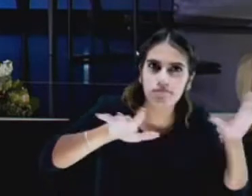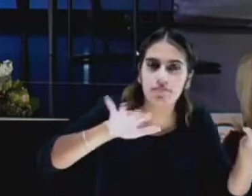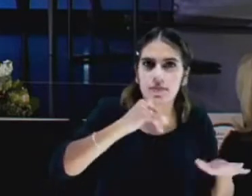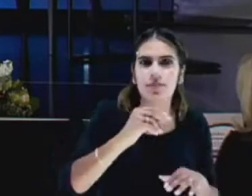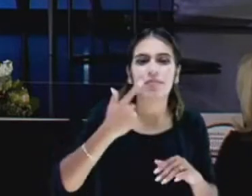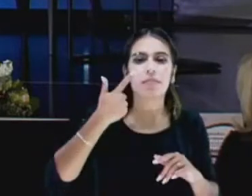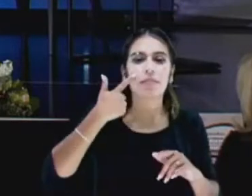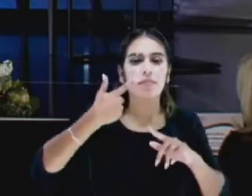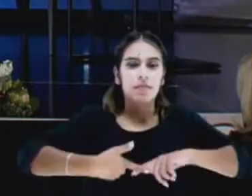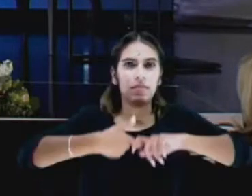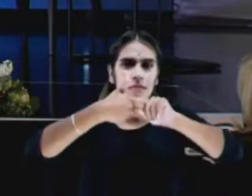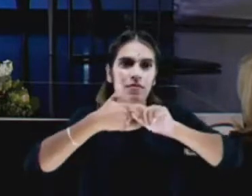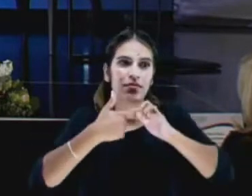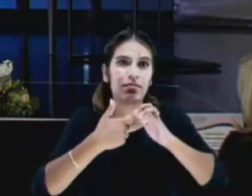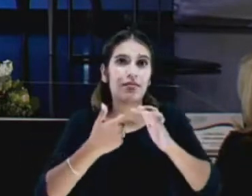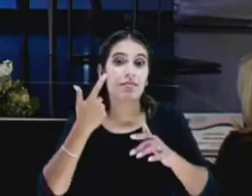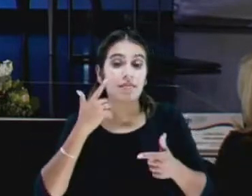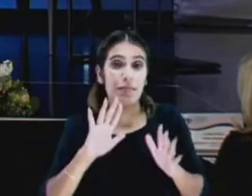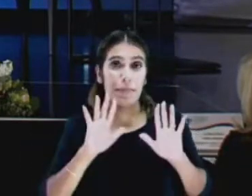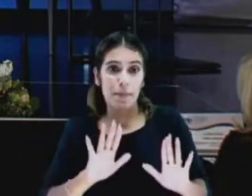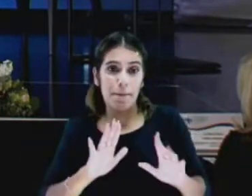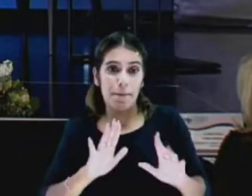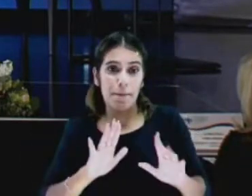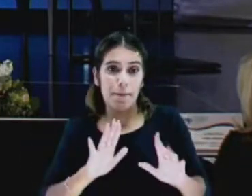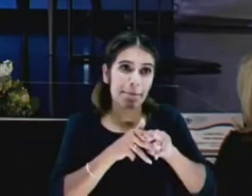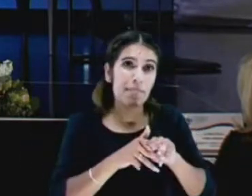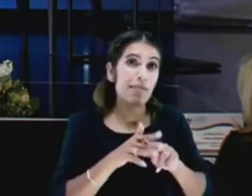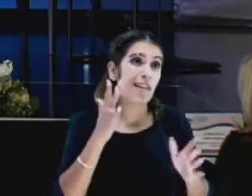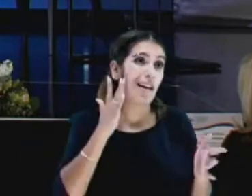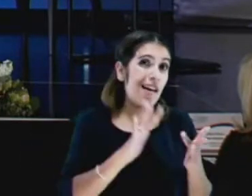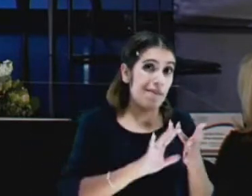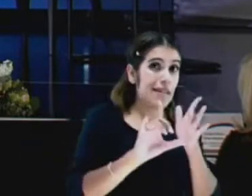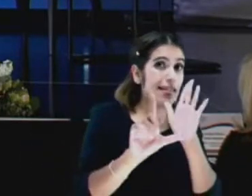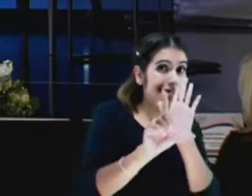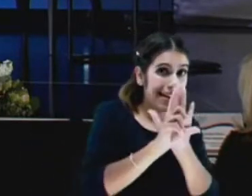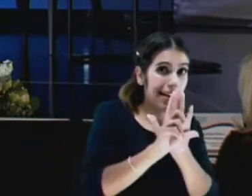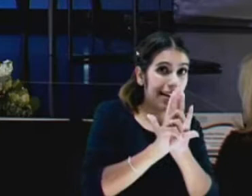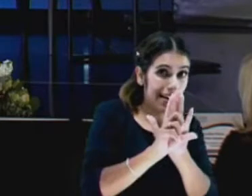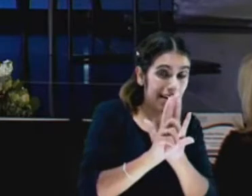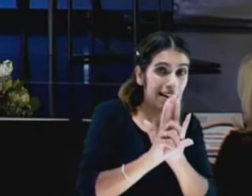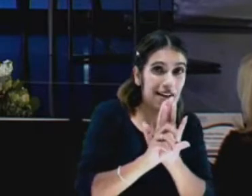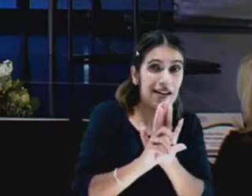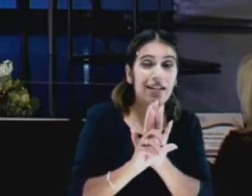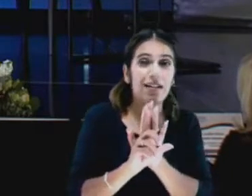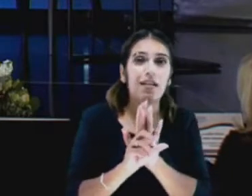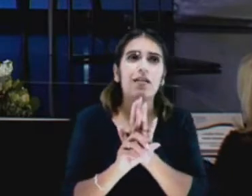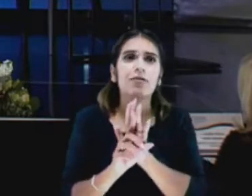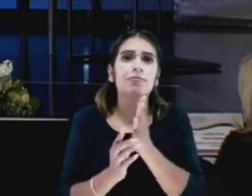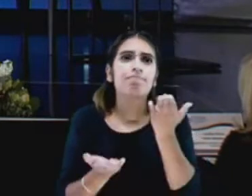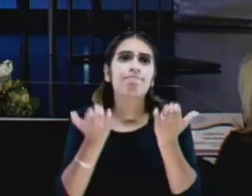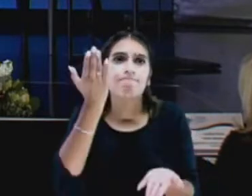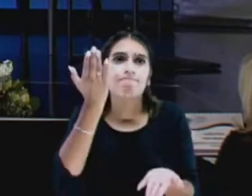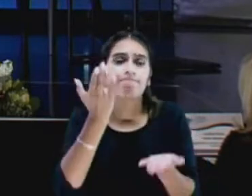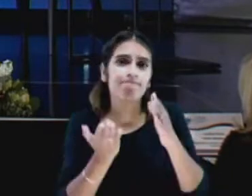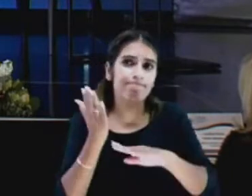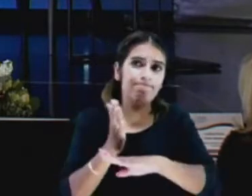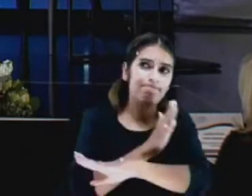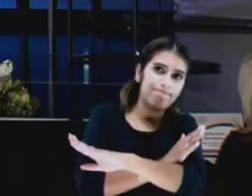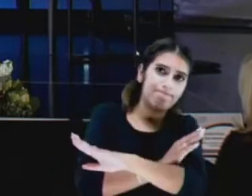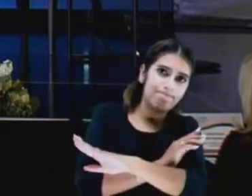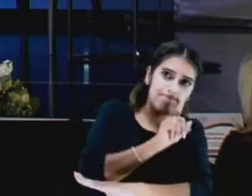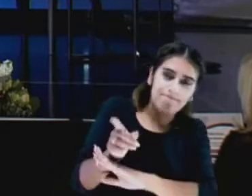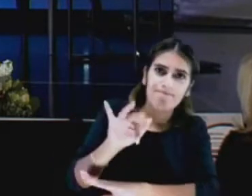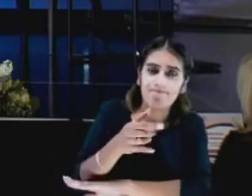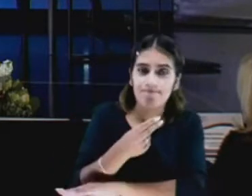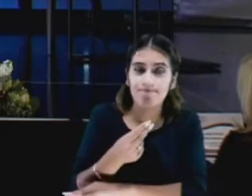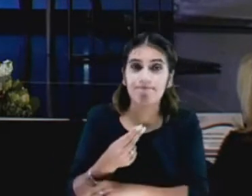suspensión de los términos legales esto es bien importante dice la norma entre otros causa y prescripción y la suspensión de los